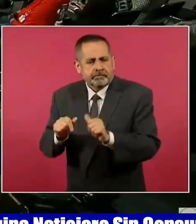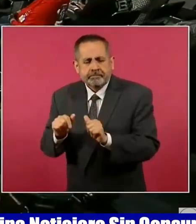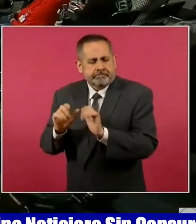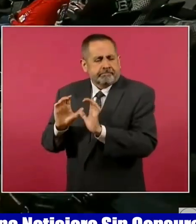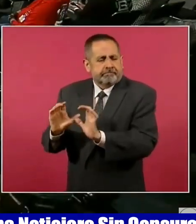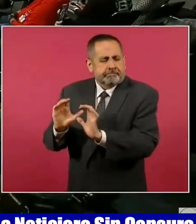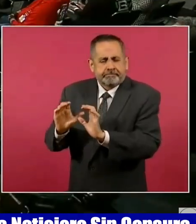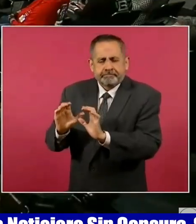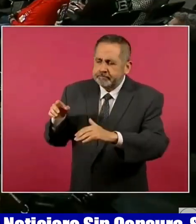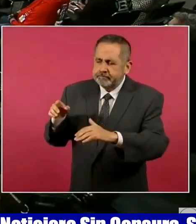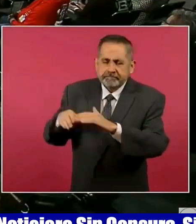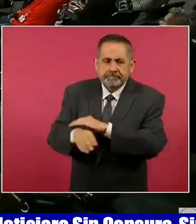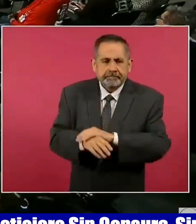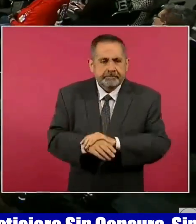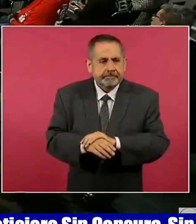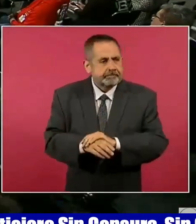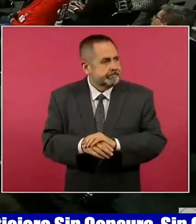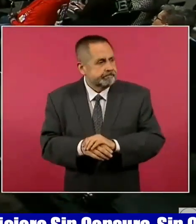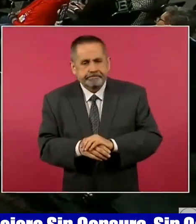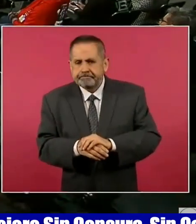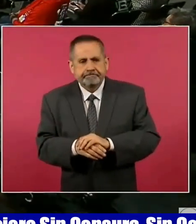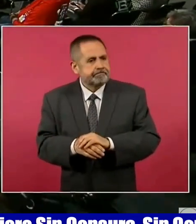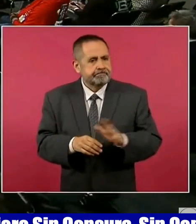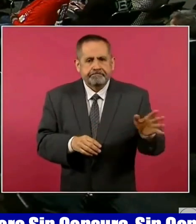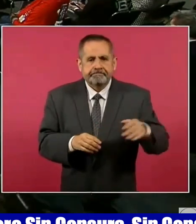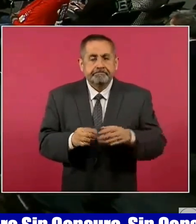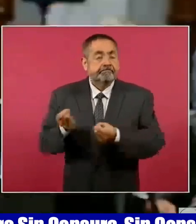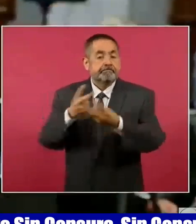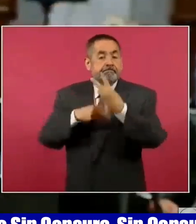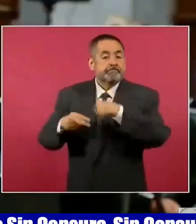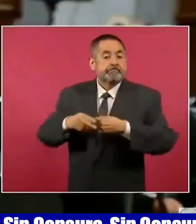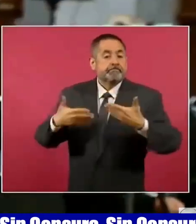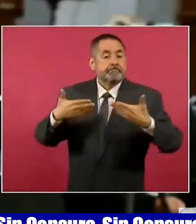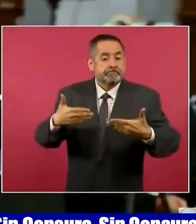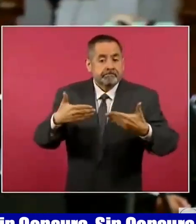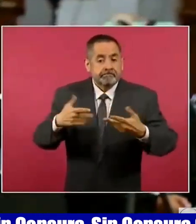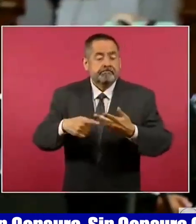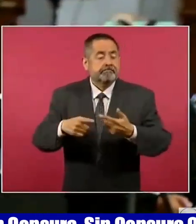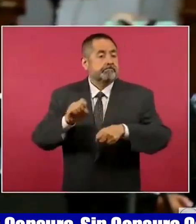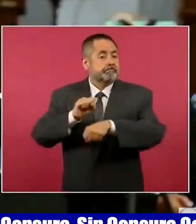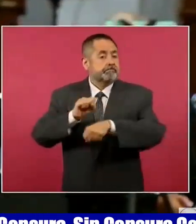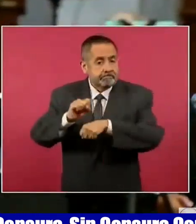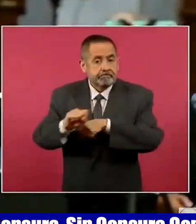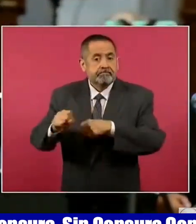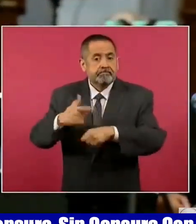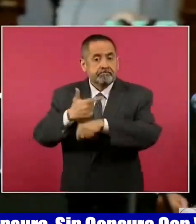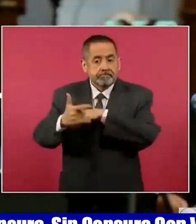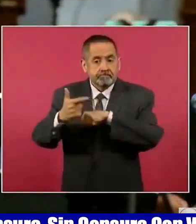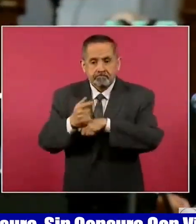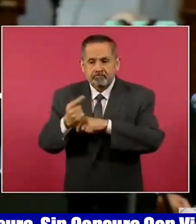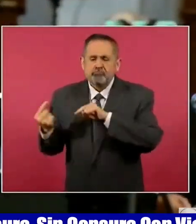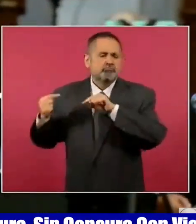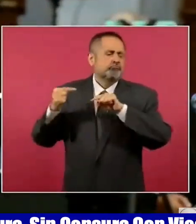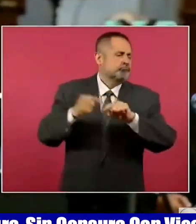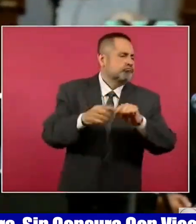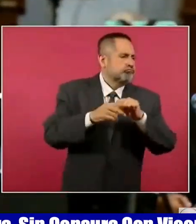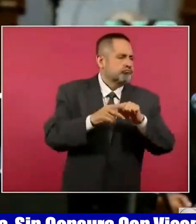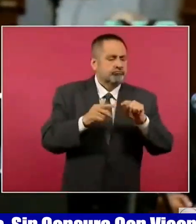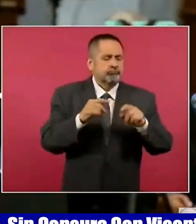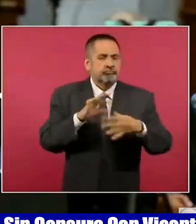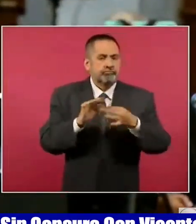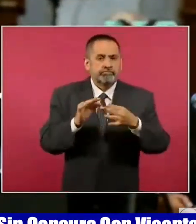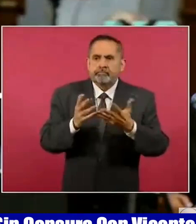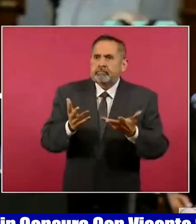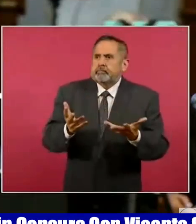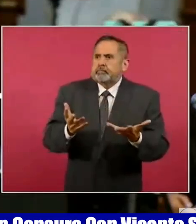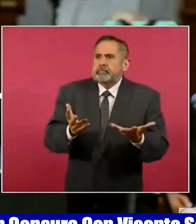Censura no podemos de ninguna forma decir que esto es cierto o no, tenemos que ser imparciales. Aquí en